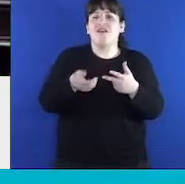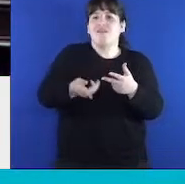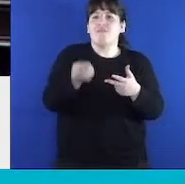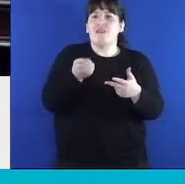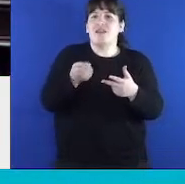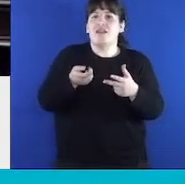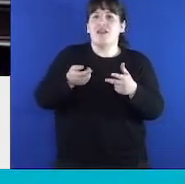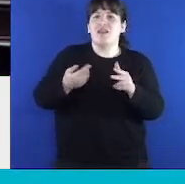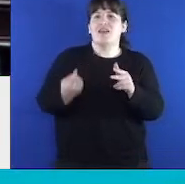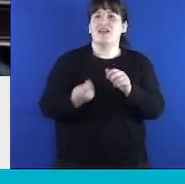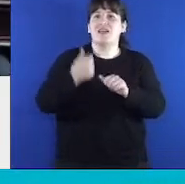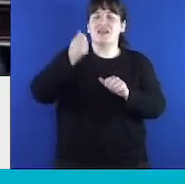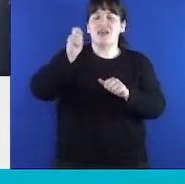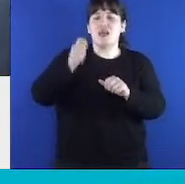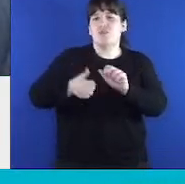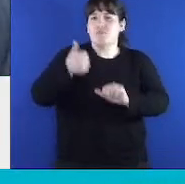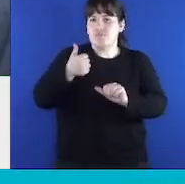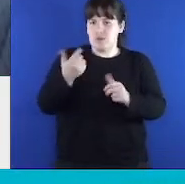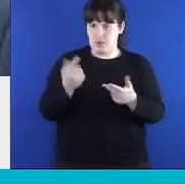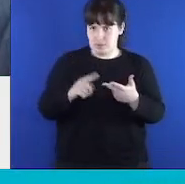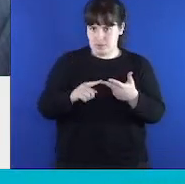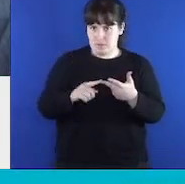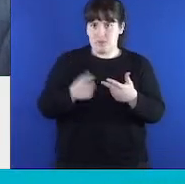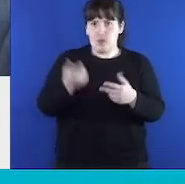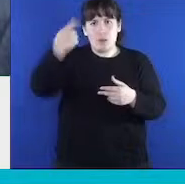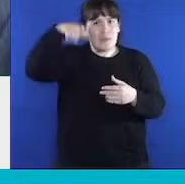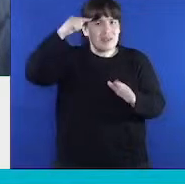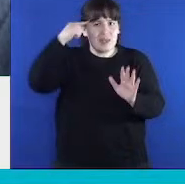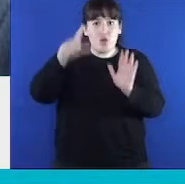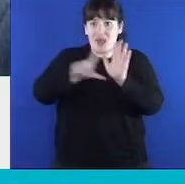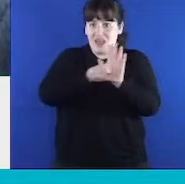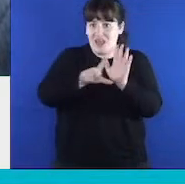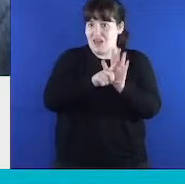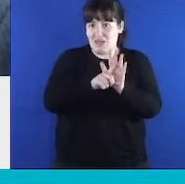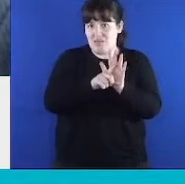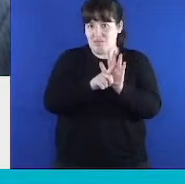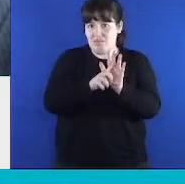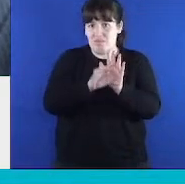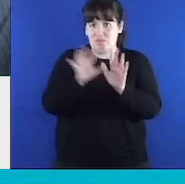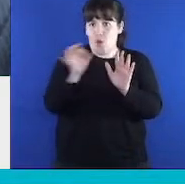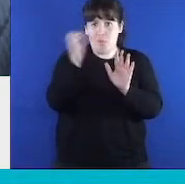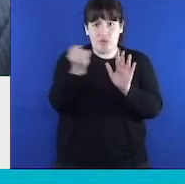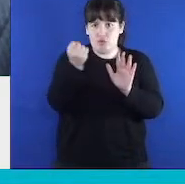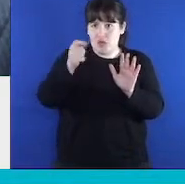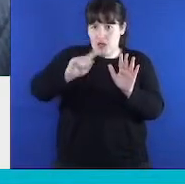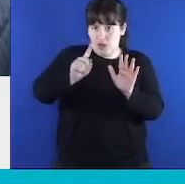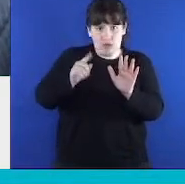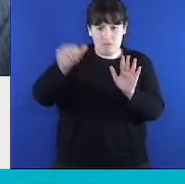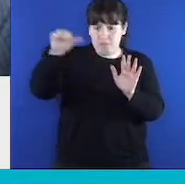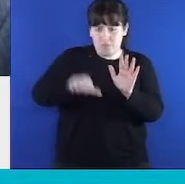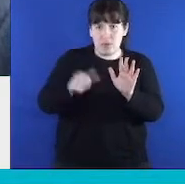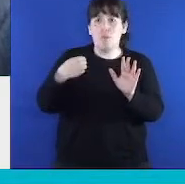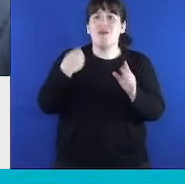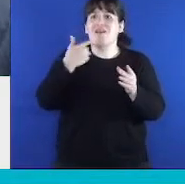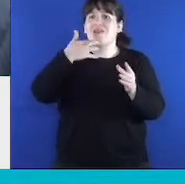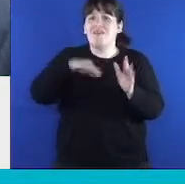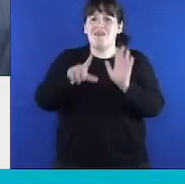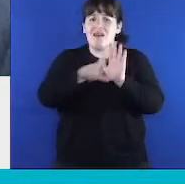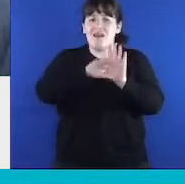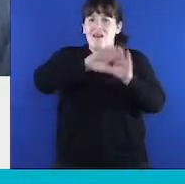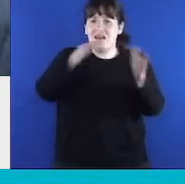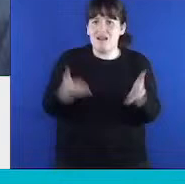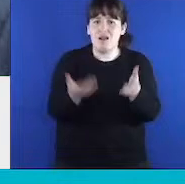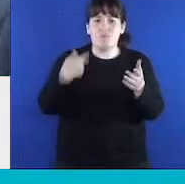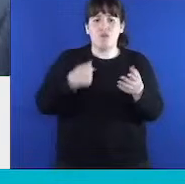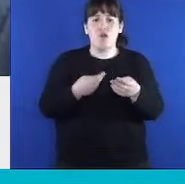Creemos que esta ley es inoportuna porque entendemos que el Ejecutivo, antes de desviar fondos en algunas cuestiones como las creaciones de